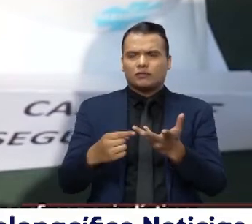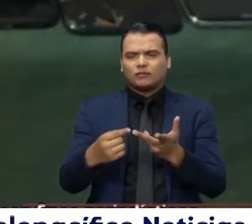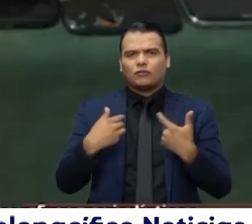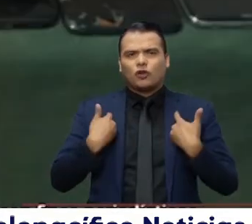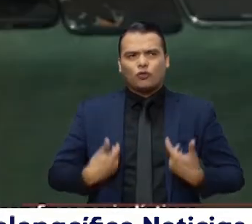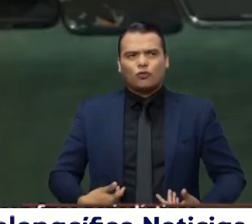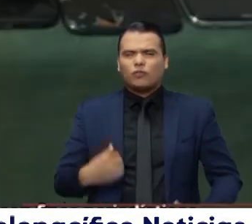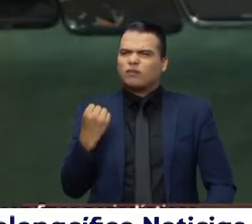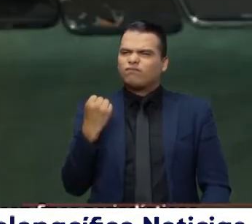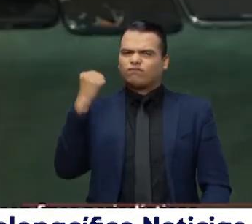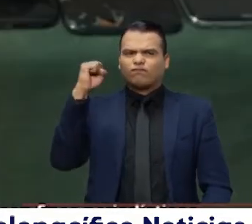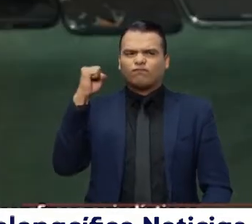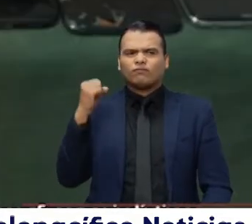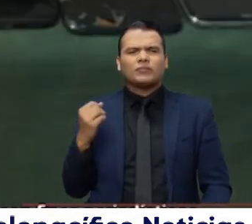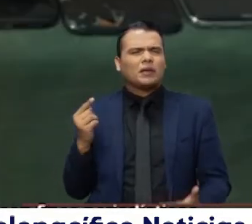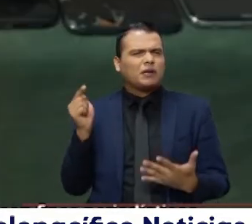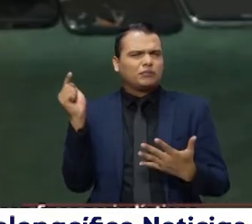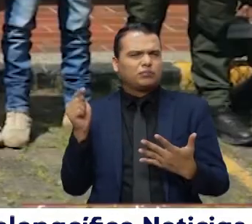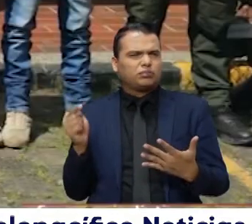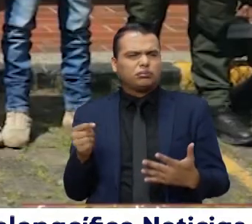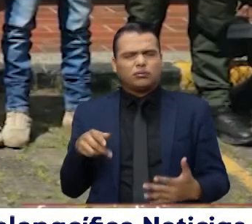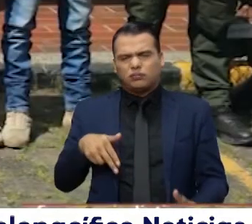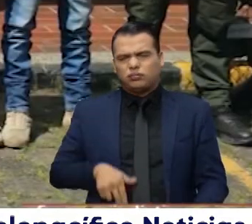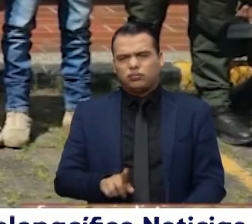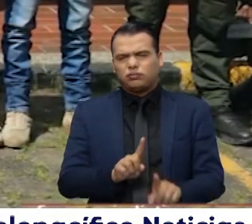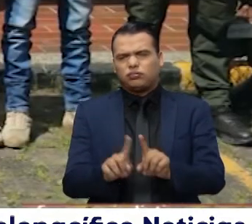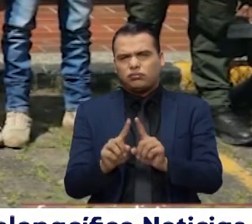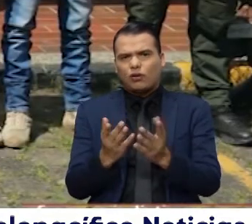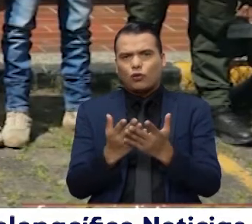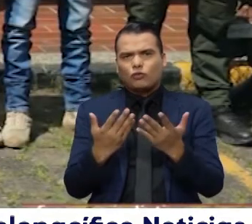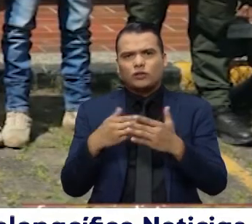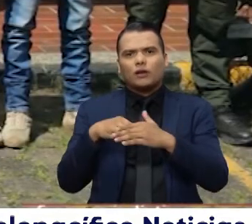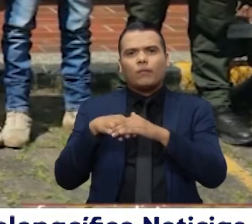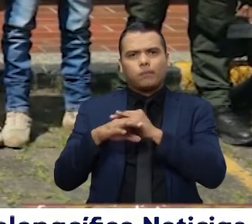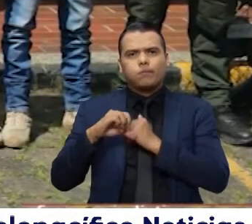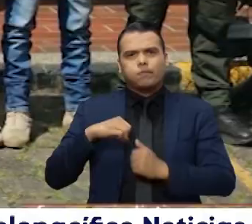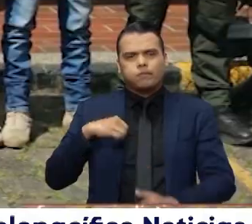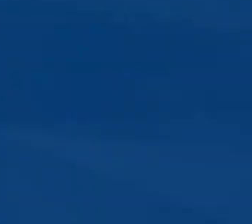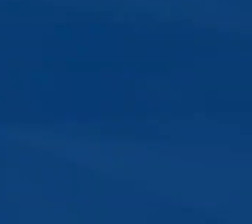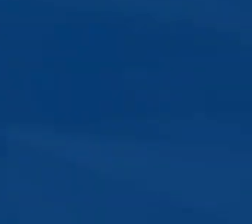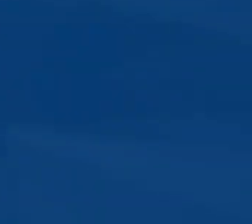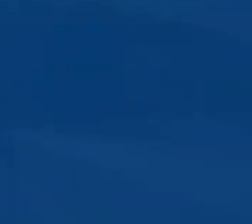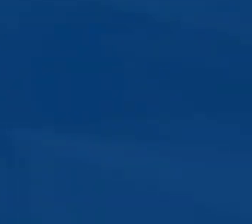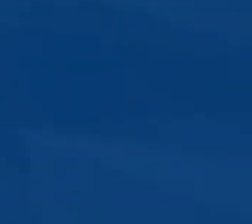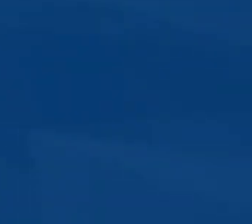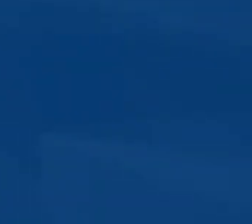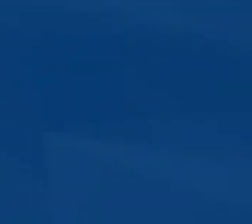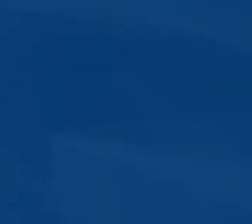línea, armas traumáticas, entre otros elementos que están bajo custodia de las autoridades.